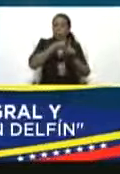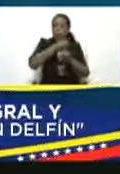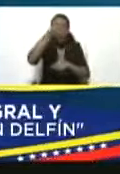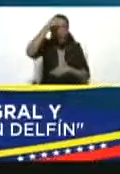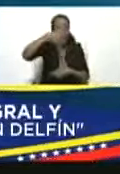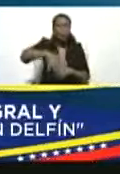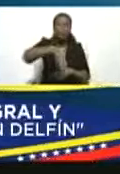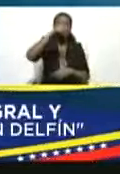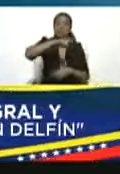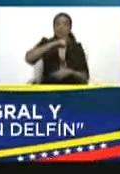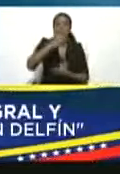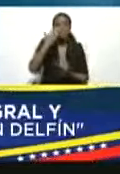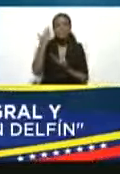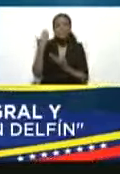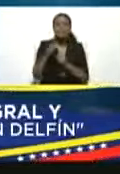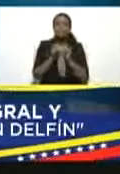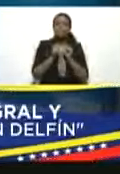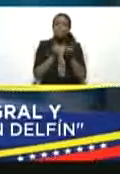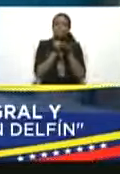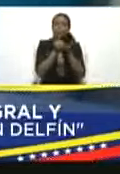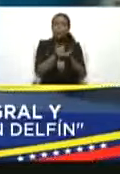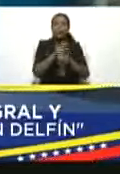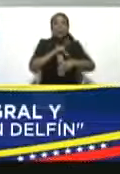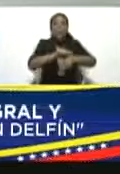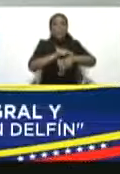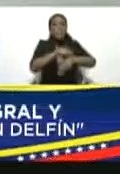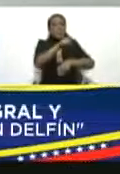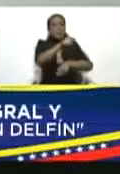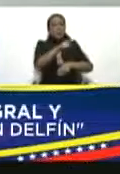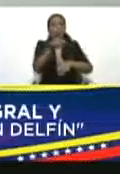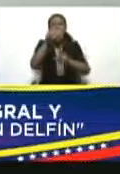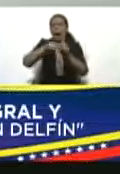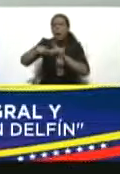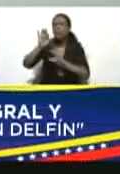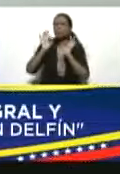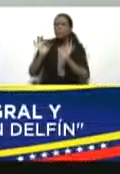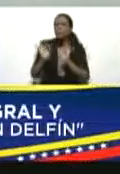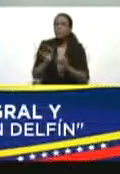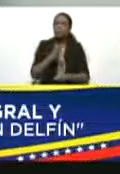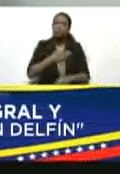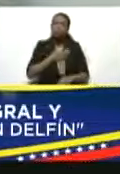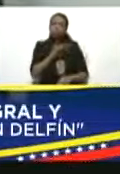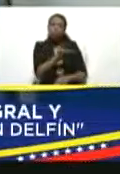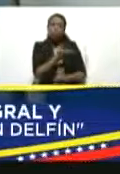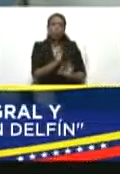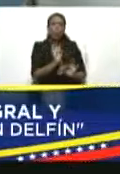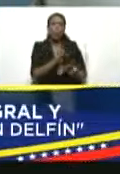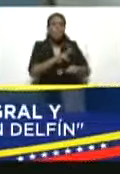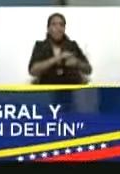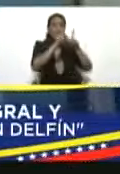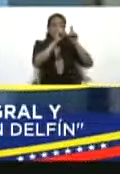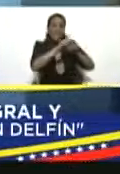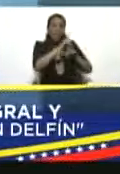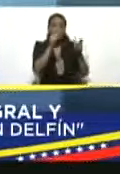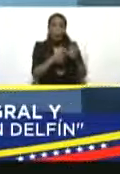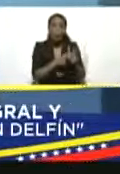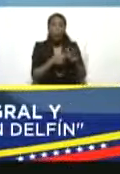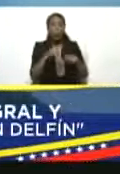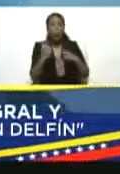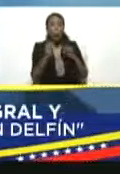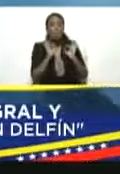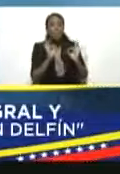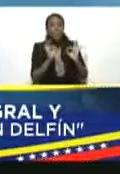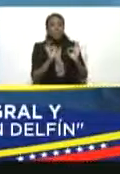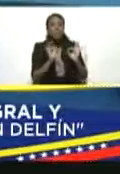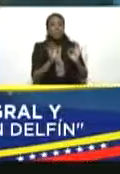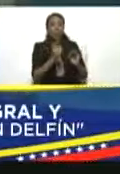pueblo venezolano seguir ayudando pu er médico En qué área Bueno yo hice medicina general integral y luego comencé